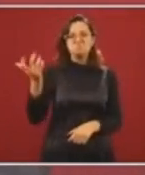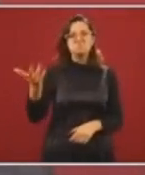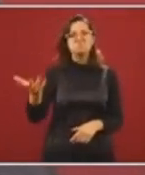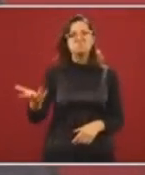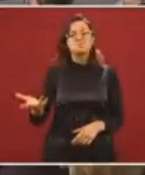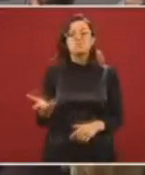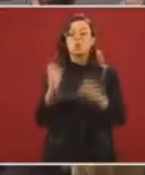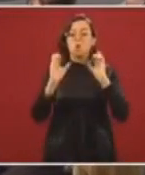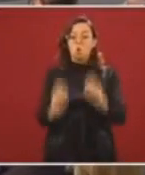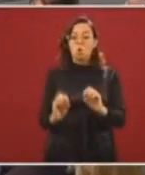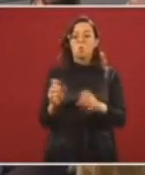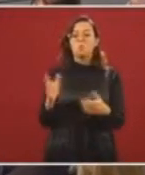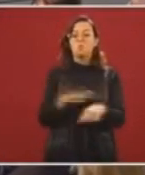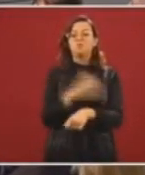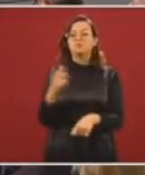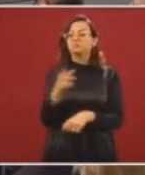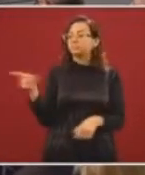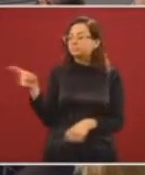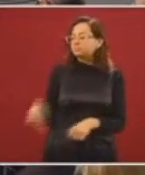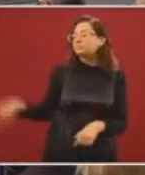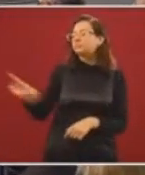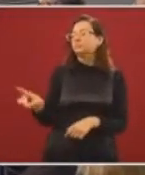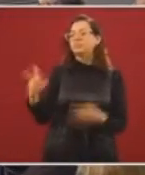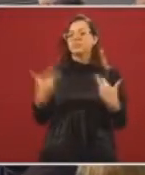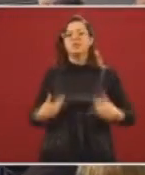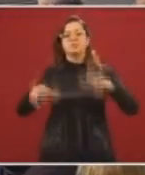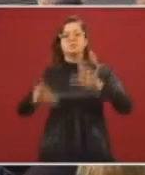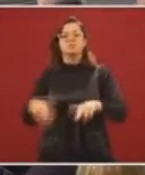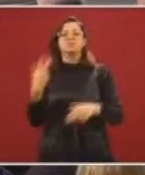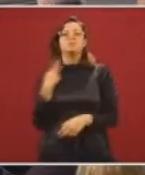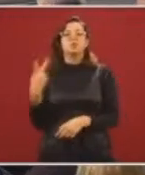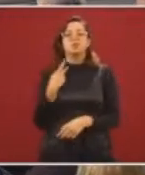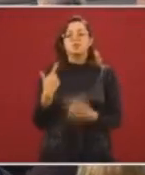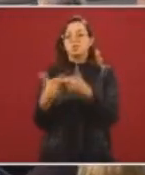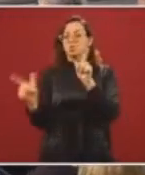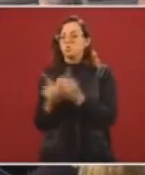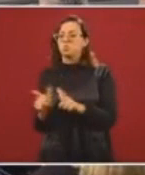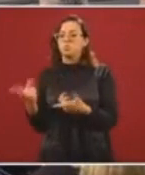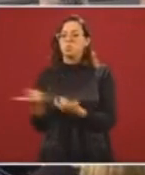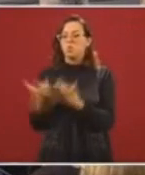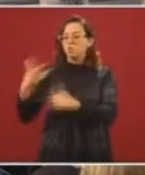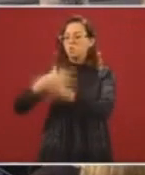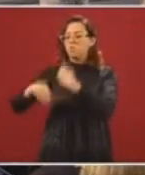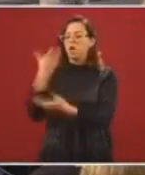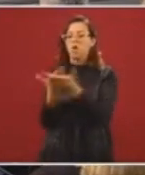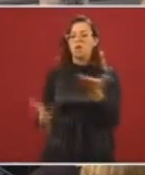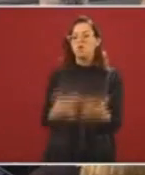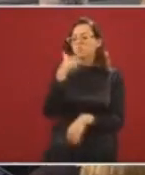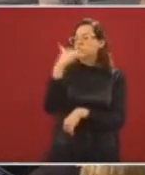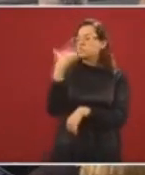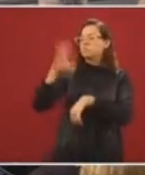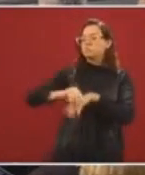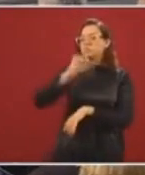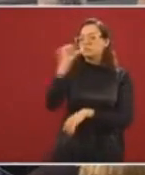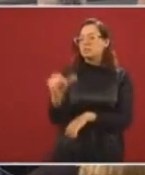sencillamente eran representantes de los grupos de poder económico y ahora ya no se permite la corrupción. Si